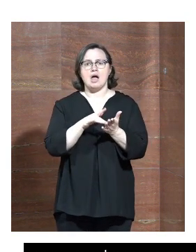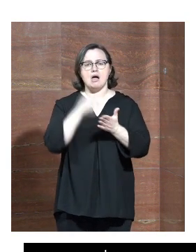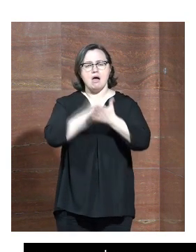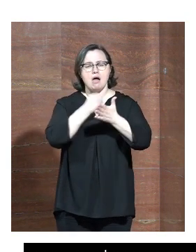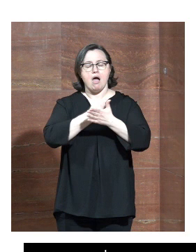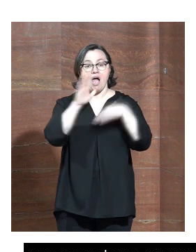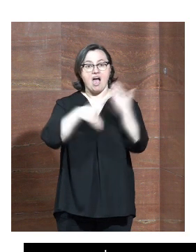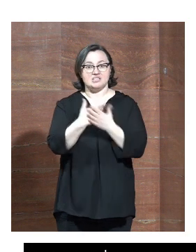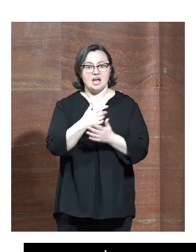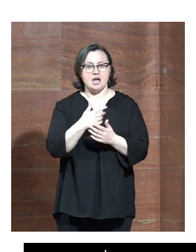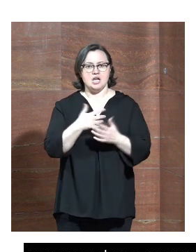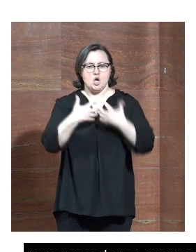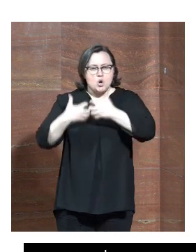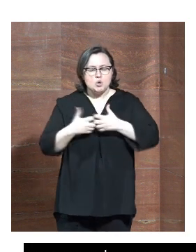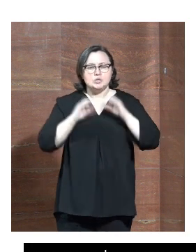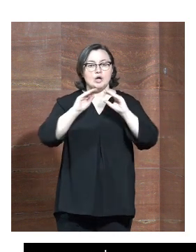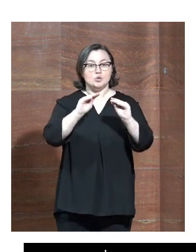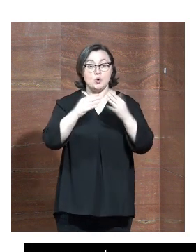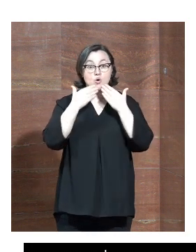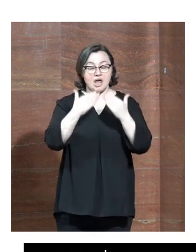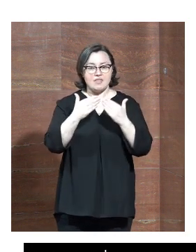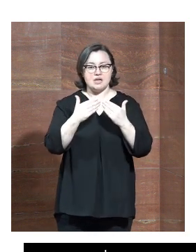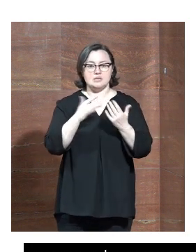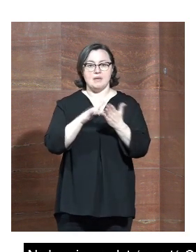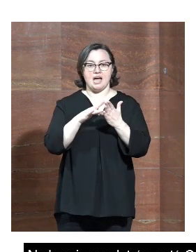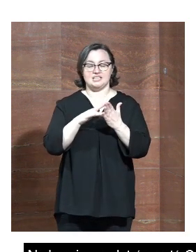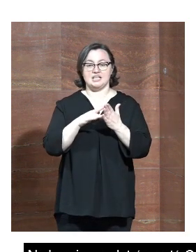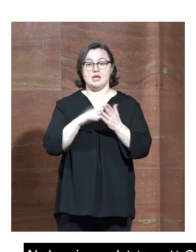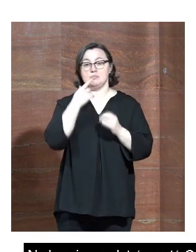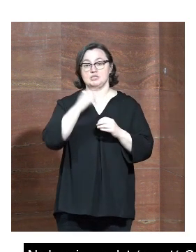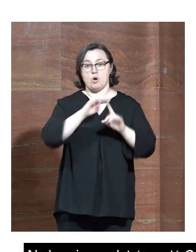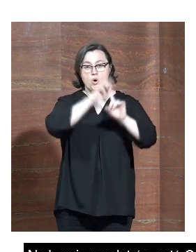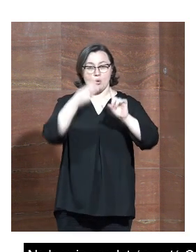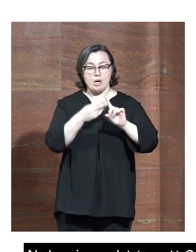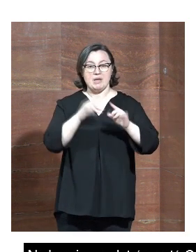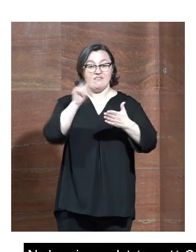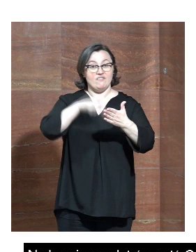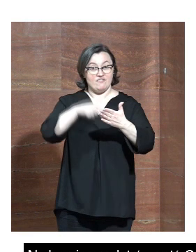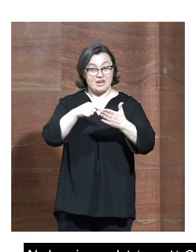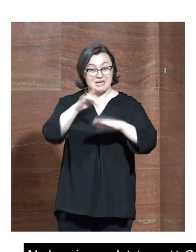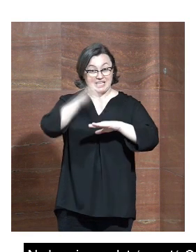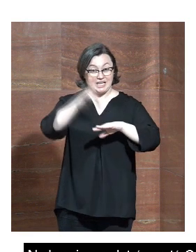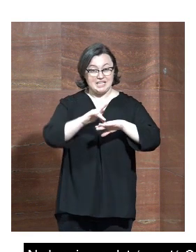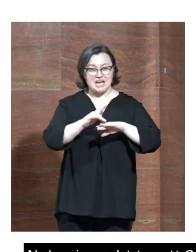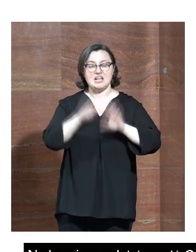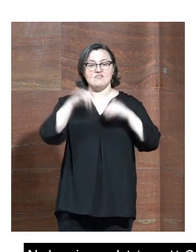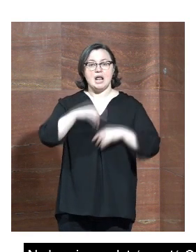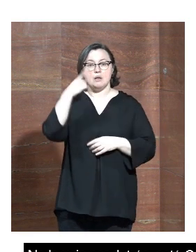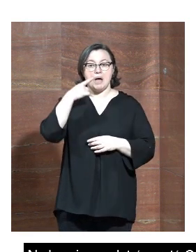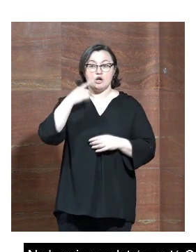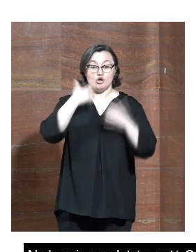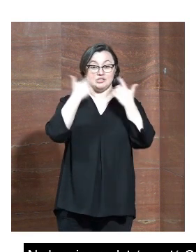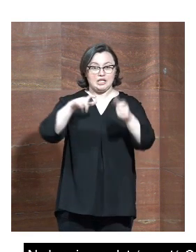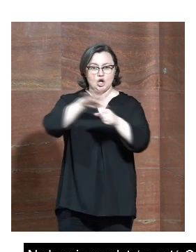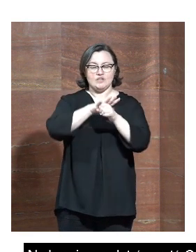consiguió, gracias a su lucha y al canal que abrió en change.org, que el sector financiero empezara